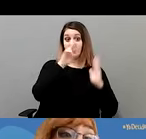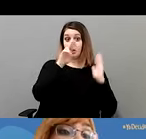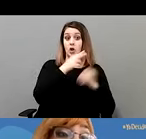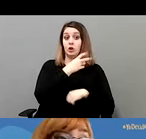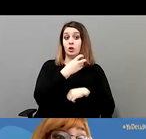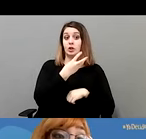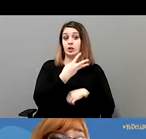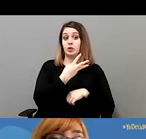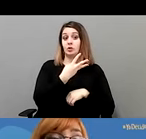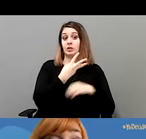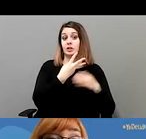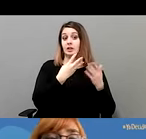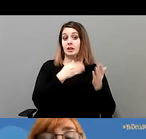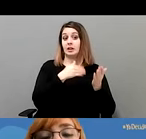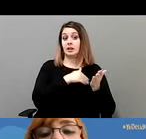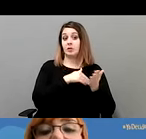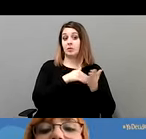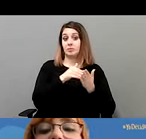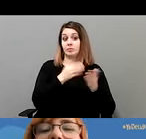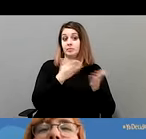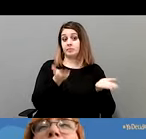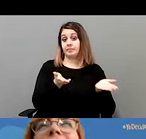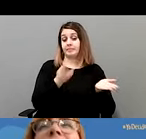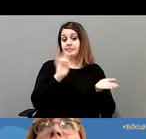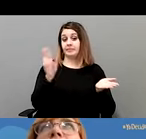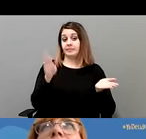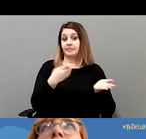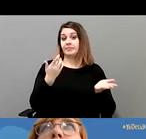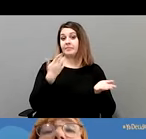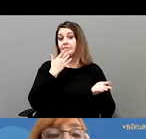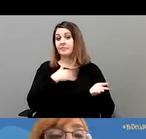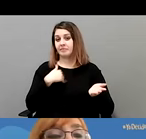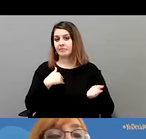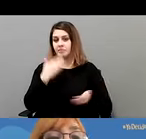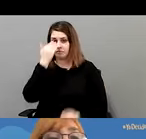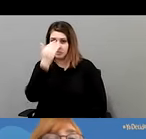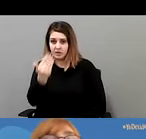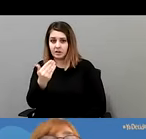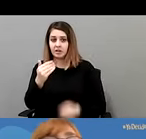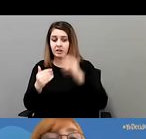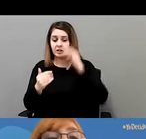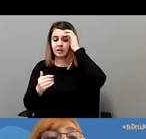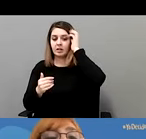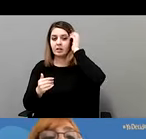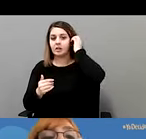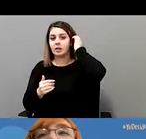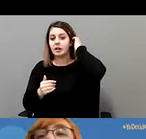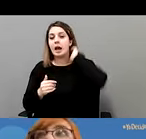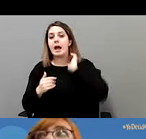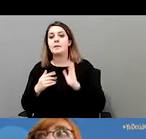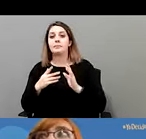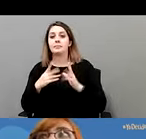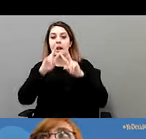239 millones de euros. Pero si queréis que os diga también una cosa y que analice el modelo